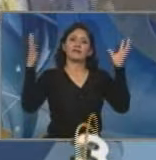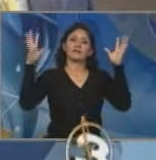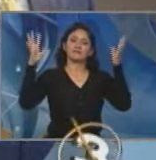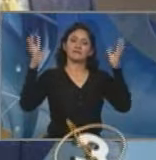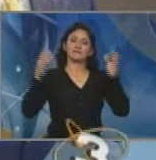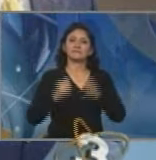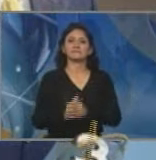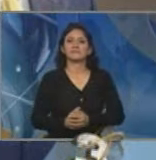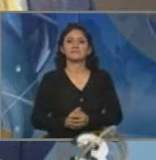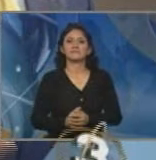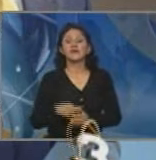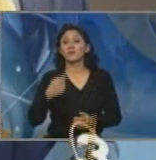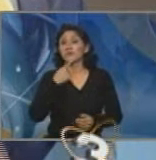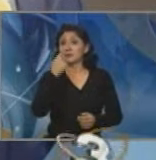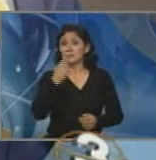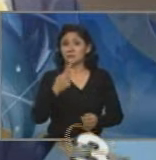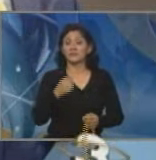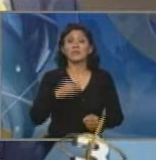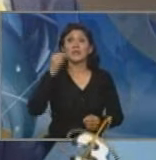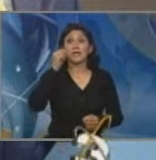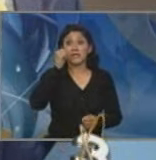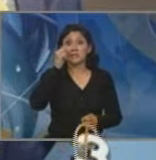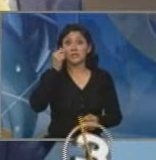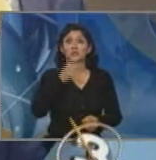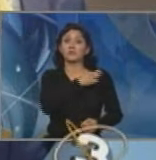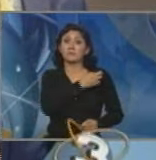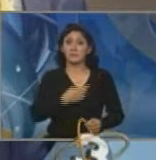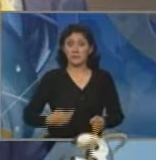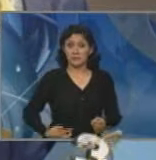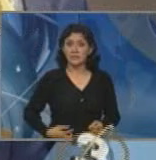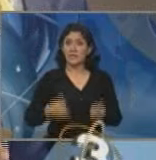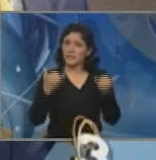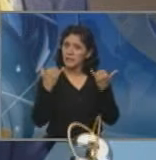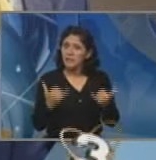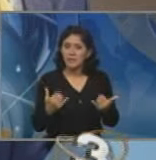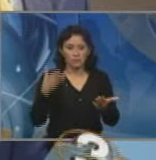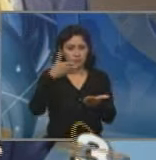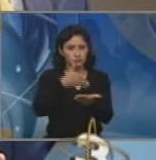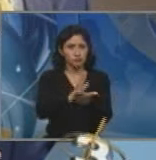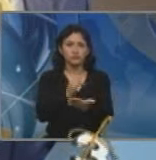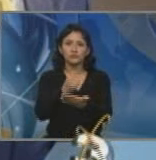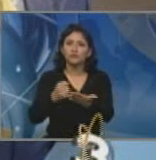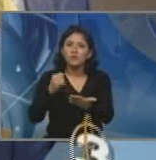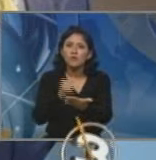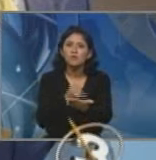Ha sido el momento en que el señor presidente ha ido a votar, y su mensaje contundente, elocuente, muy directo con